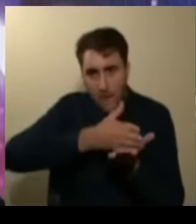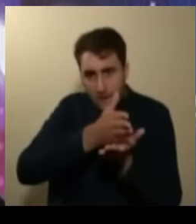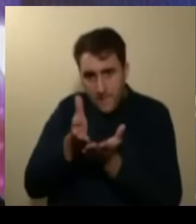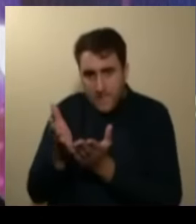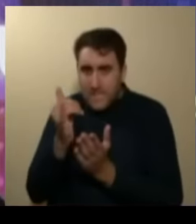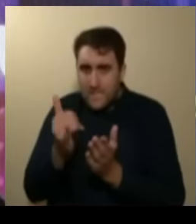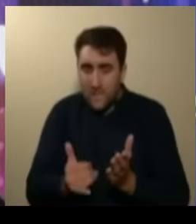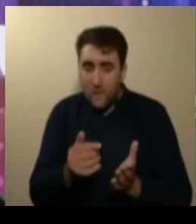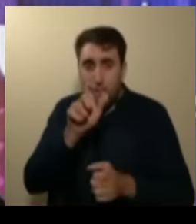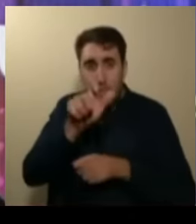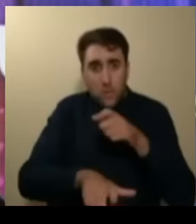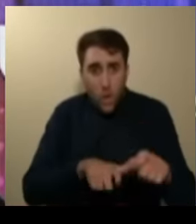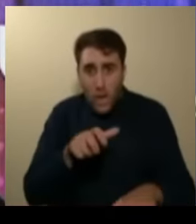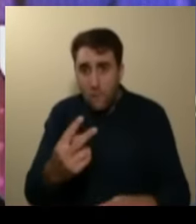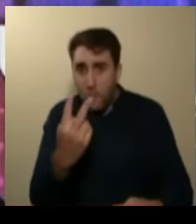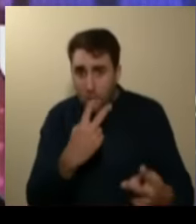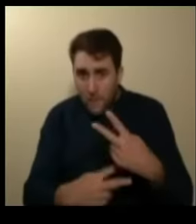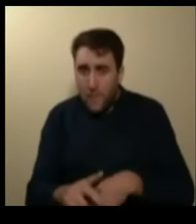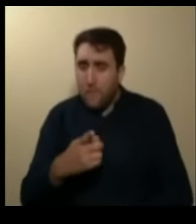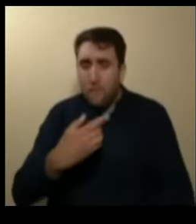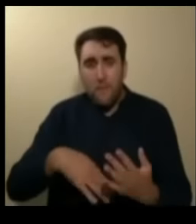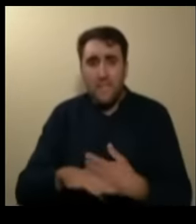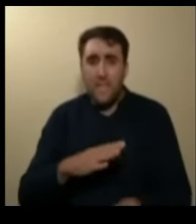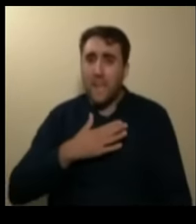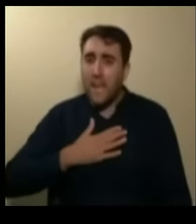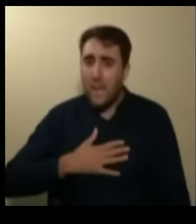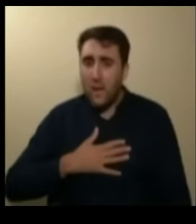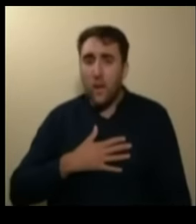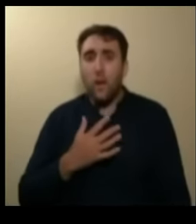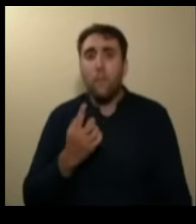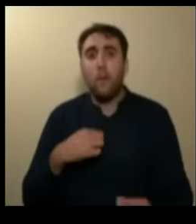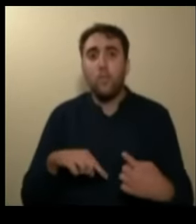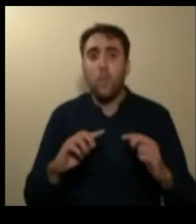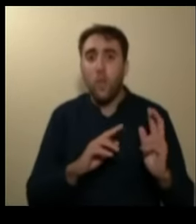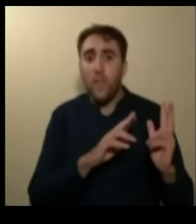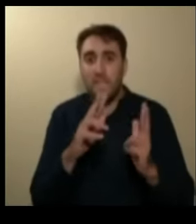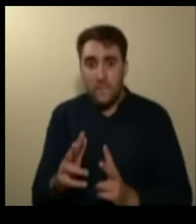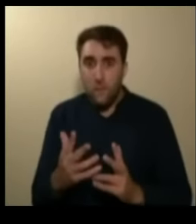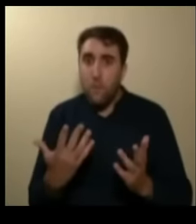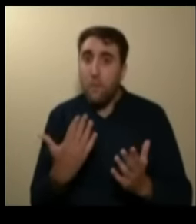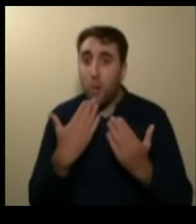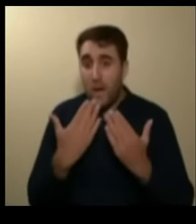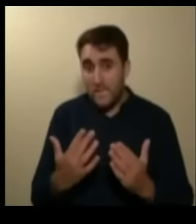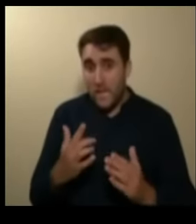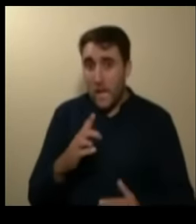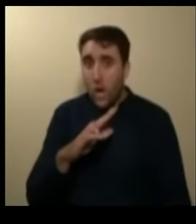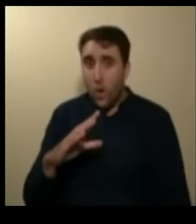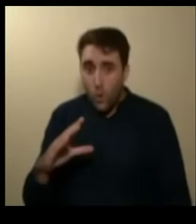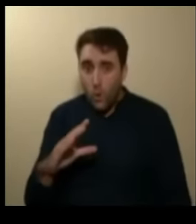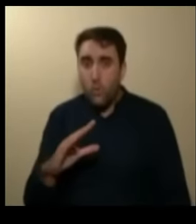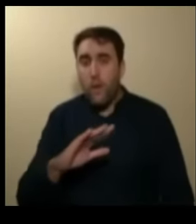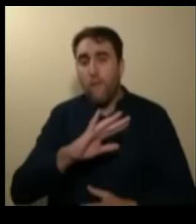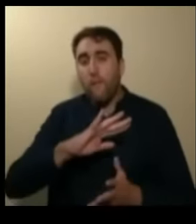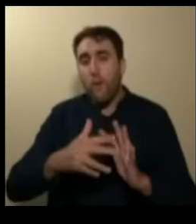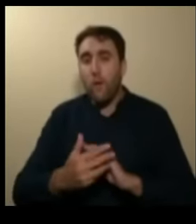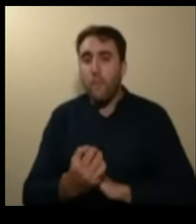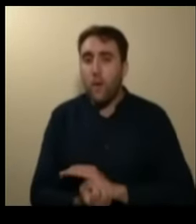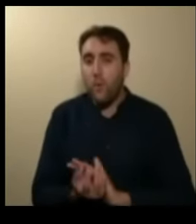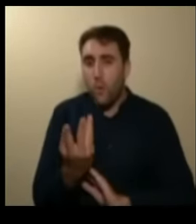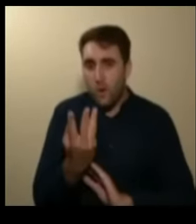la ciudadanía tiene que tener la más absoluta tranquilidad. Lo que nosotros estamos enfrentando con la LUC es un modelo distinto